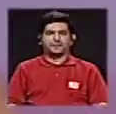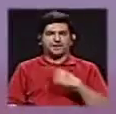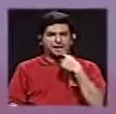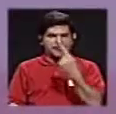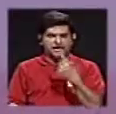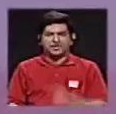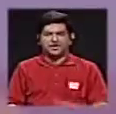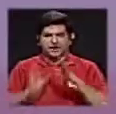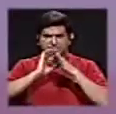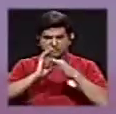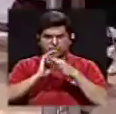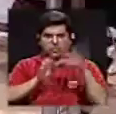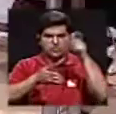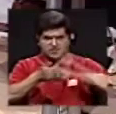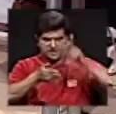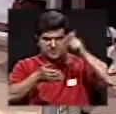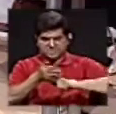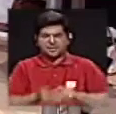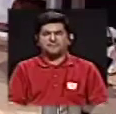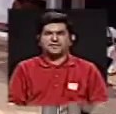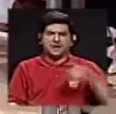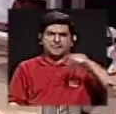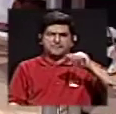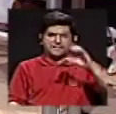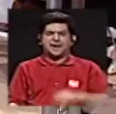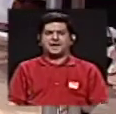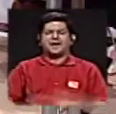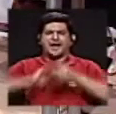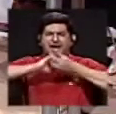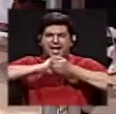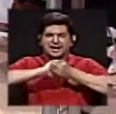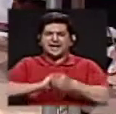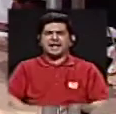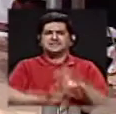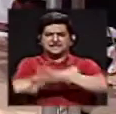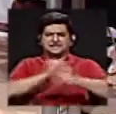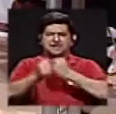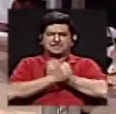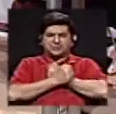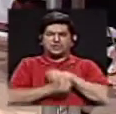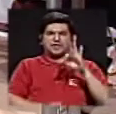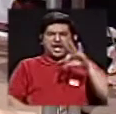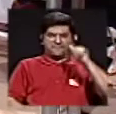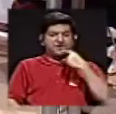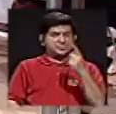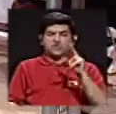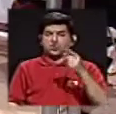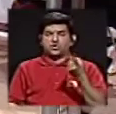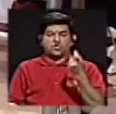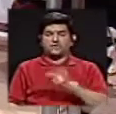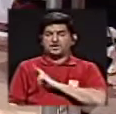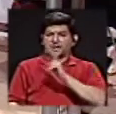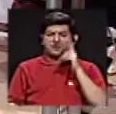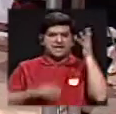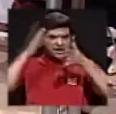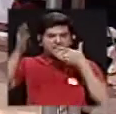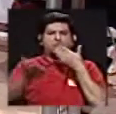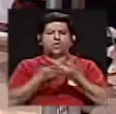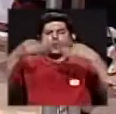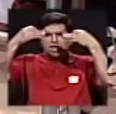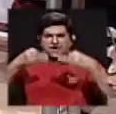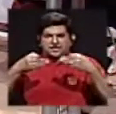conjunta que se suscribieron en acción ciudadana alianza patriótica y frente amplio se dice que si bien no ha faltado voluntad creatividad ni buena